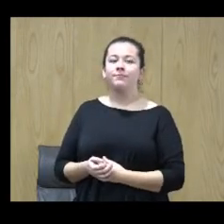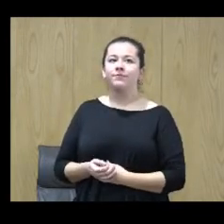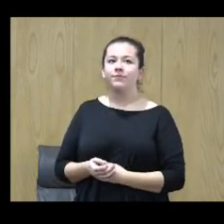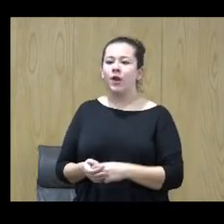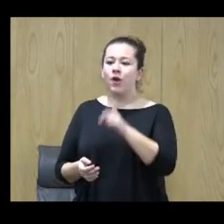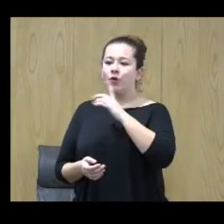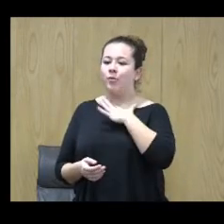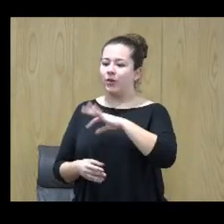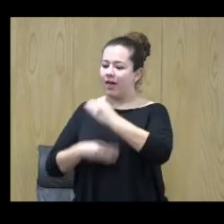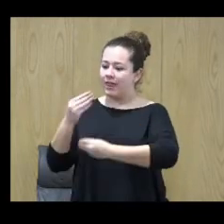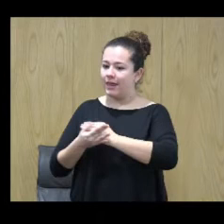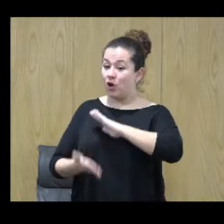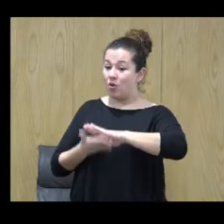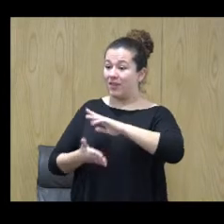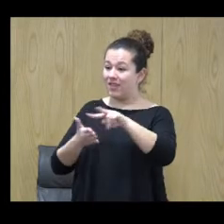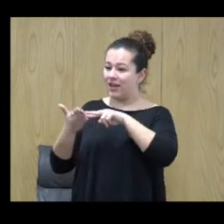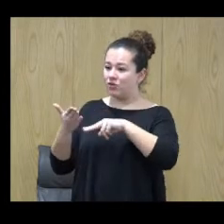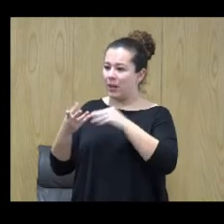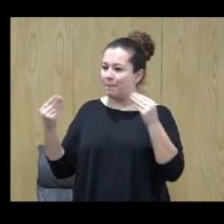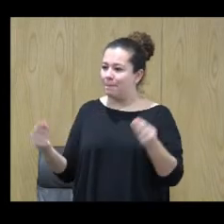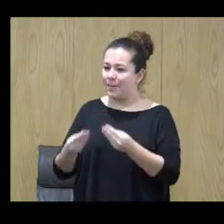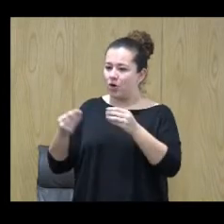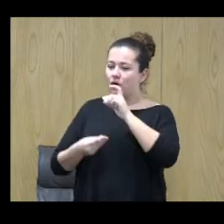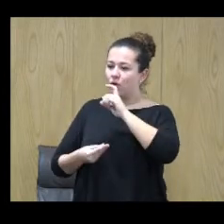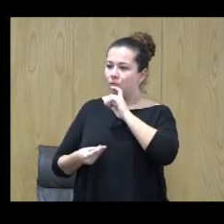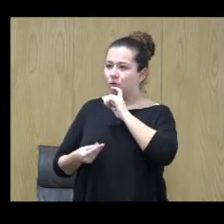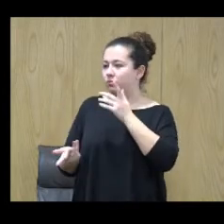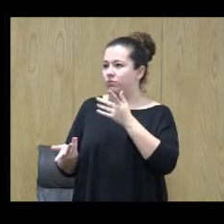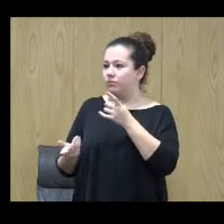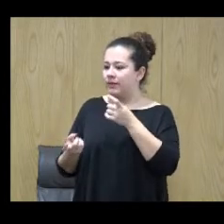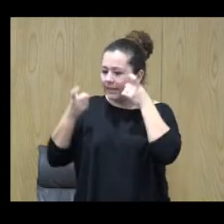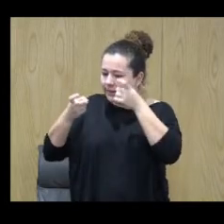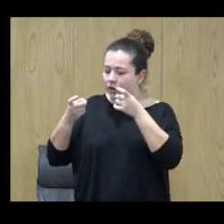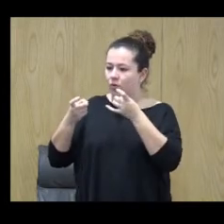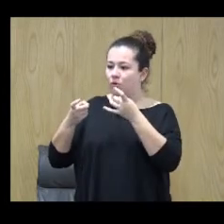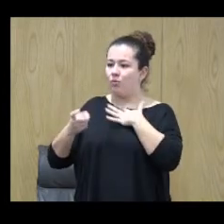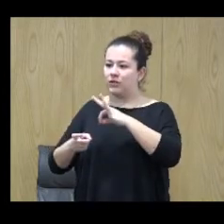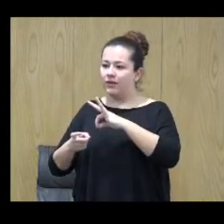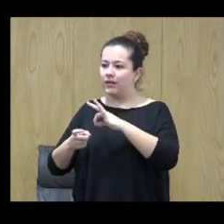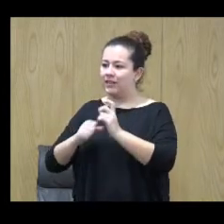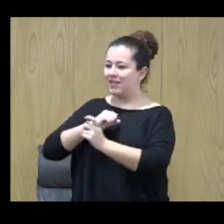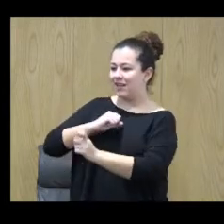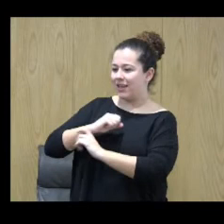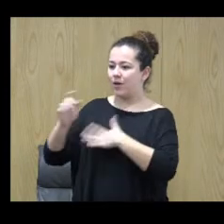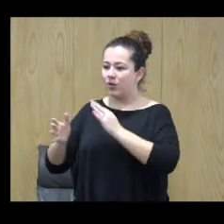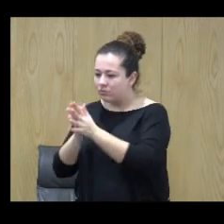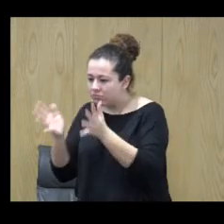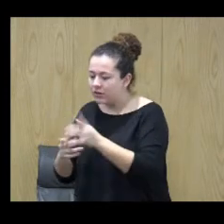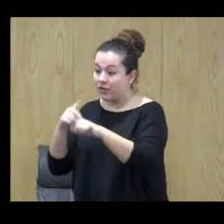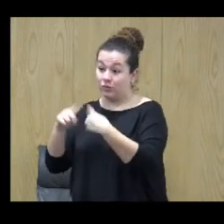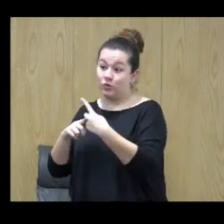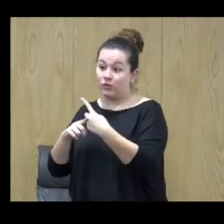¿Cómo podemos mejorar la competencia lectora a base, digamos, de posibles estrategias que podríamos ir fomentando después de cara